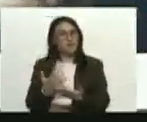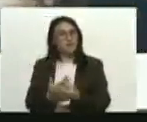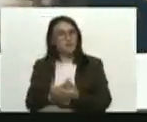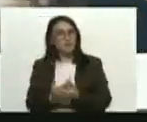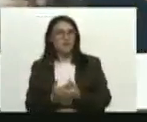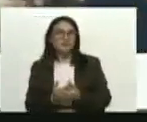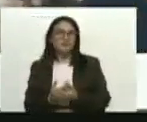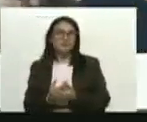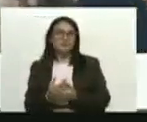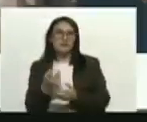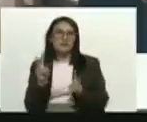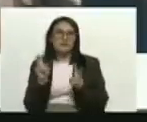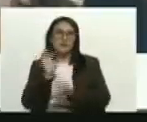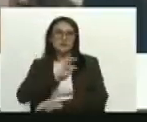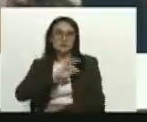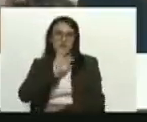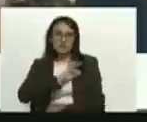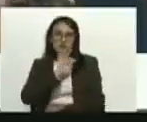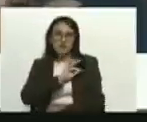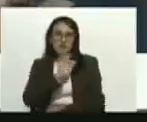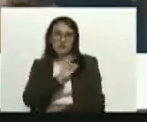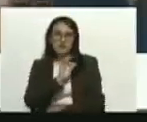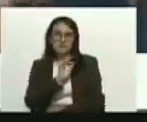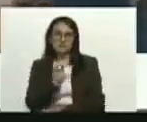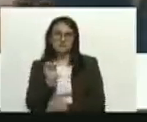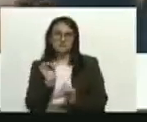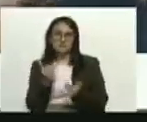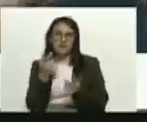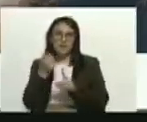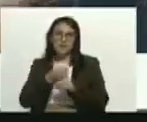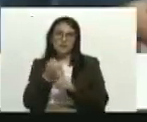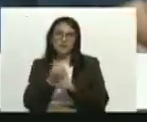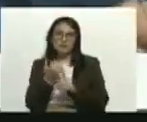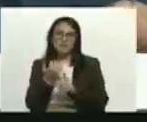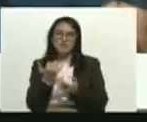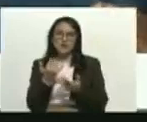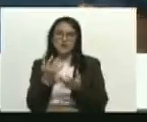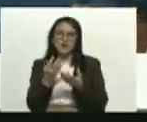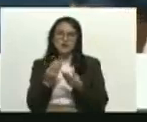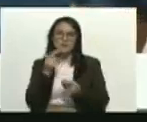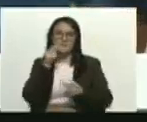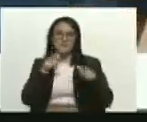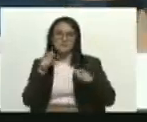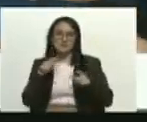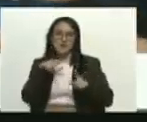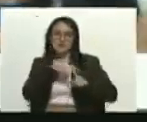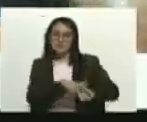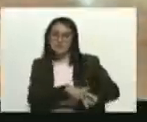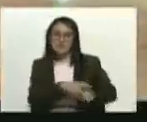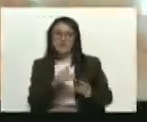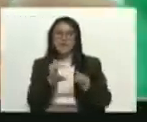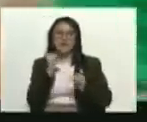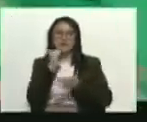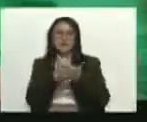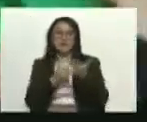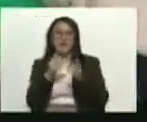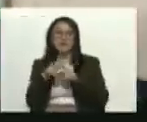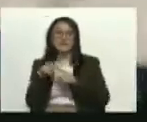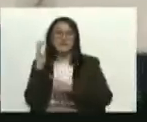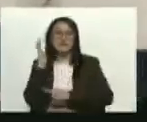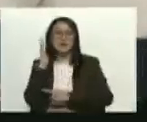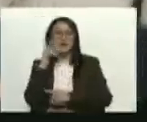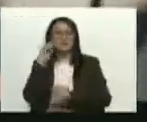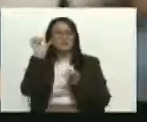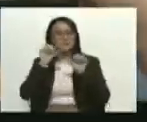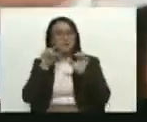esas contradicciones sociales cuando hay, pues, digamos, una lucha entre opresores y oprimidos. Recuerda que para preinscribirte en los talleres y conocer